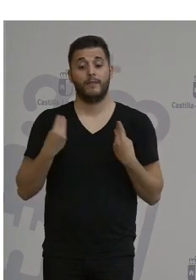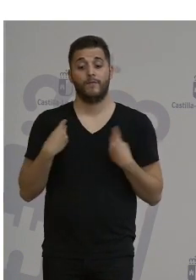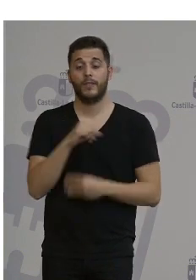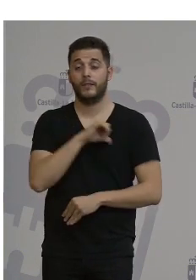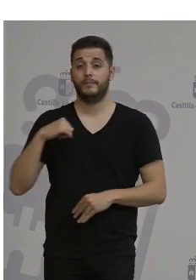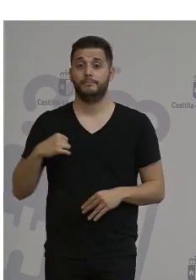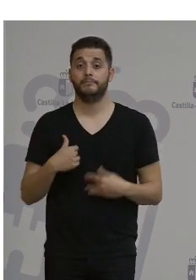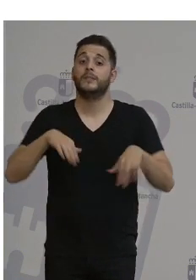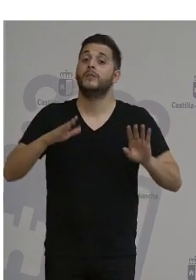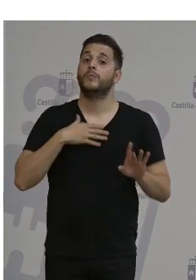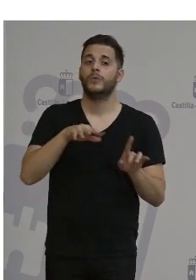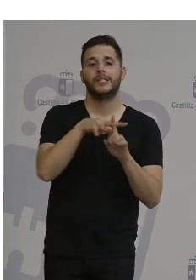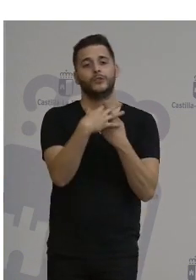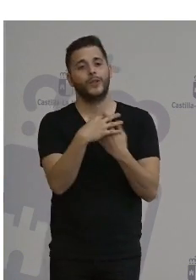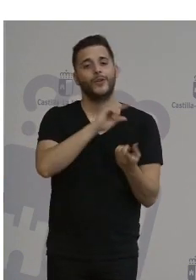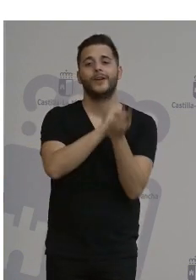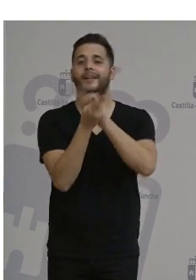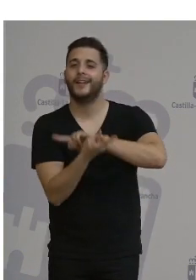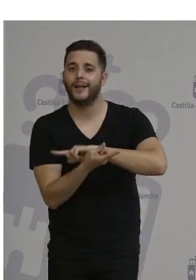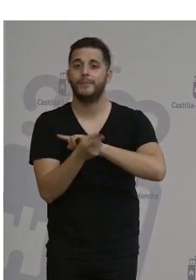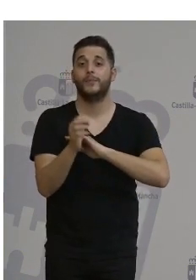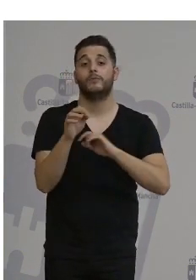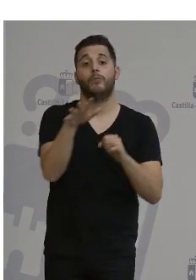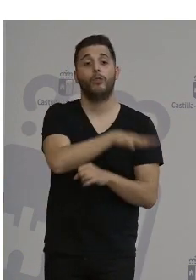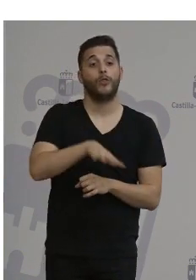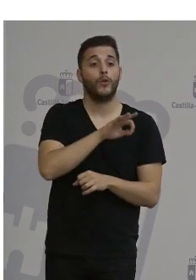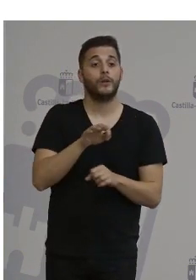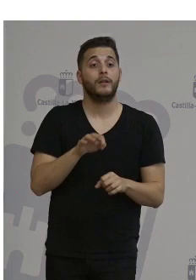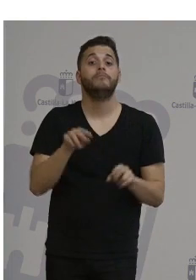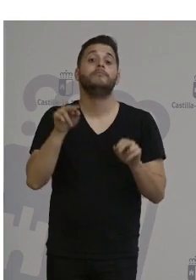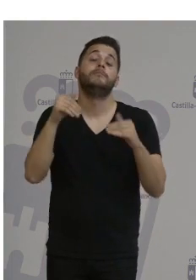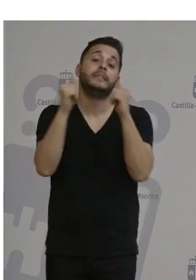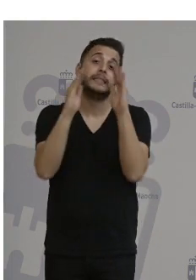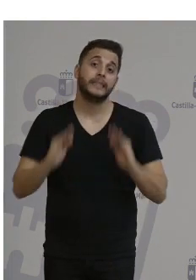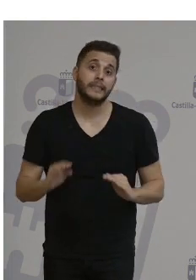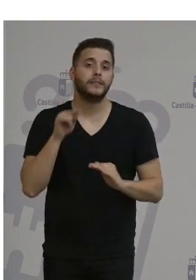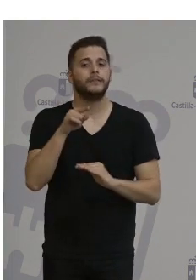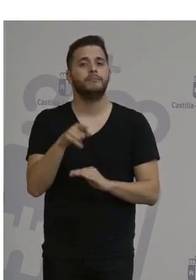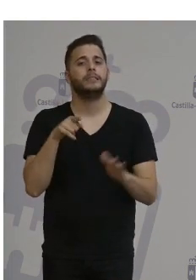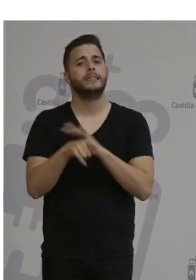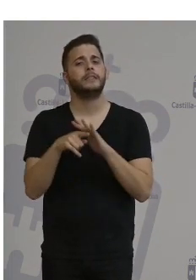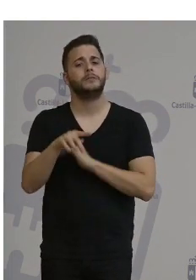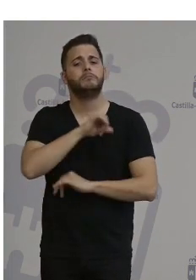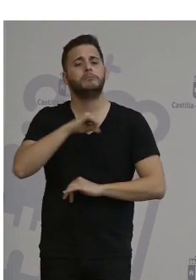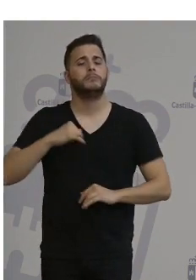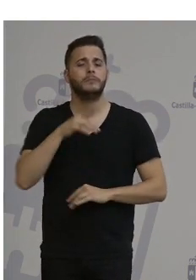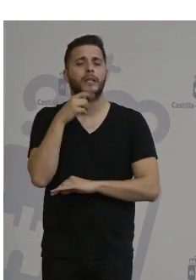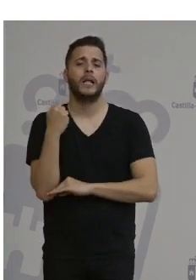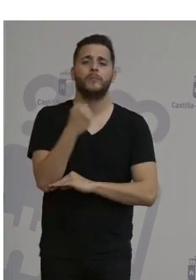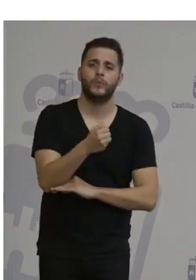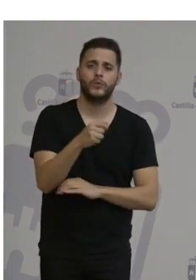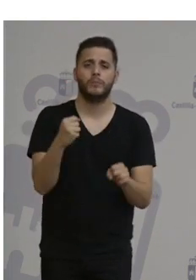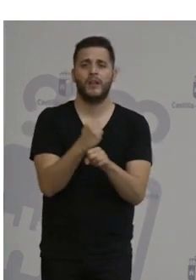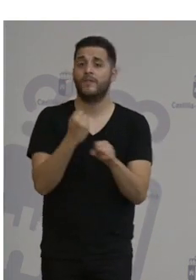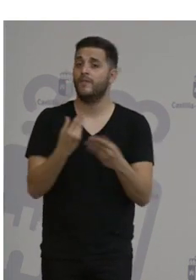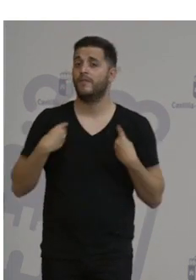situaciones de cambio de lugar, de residencia o por propia elección personal, se gestionaron los apoyos para la vida independiente, facilitando,